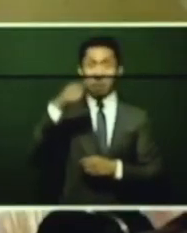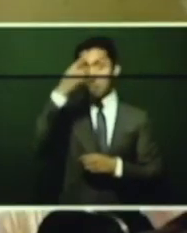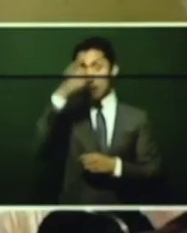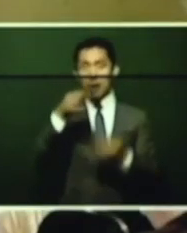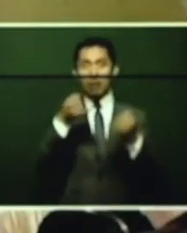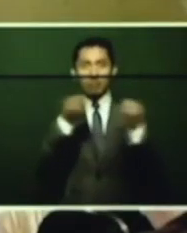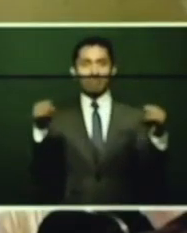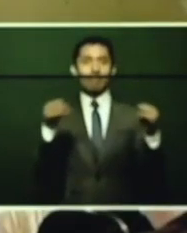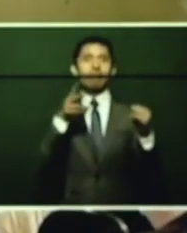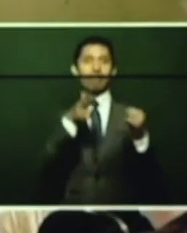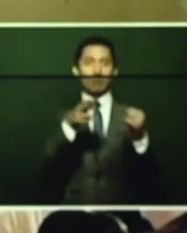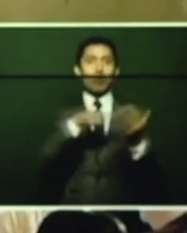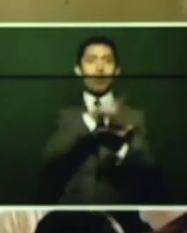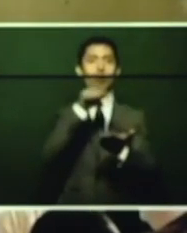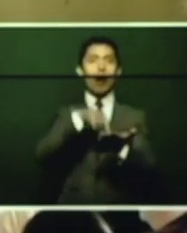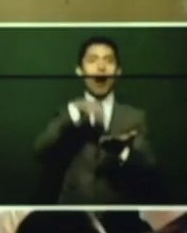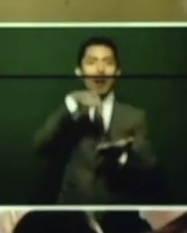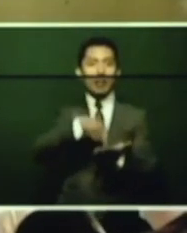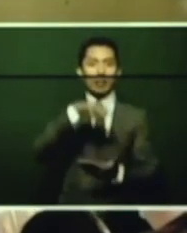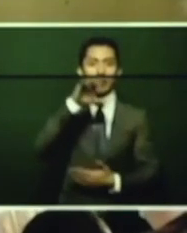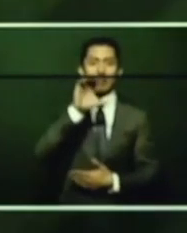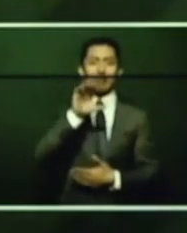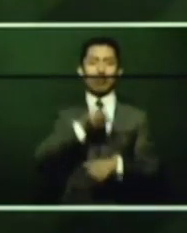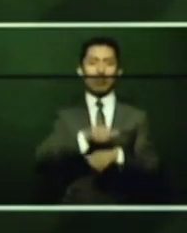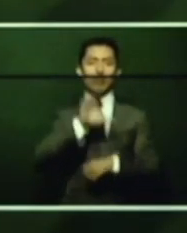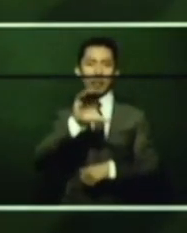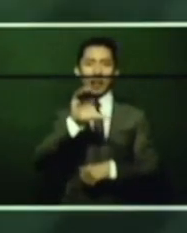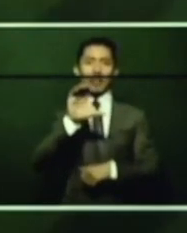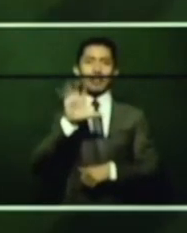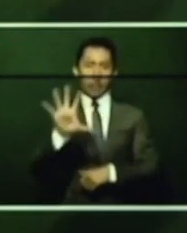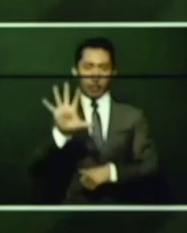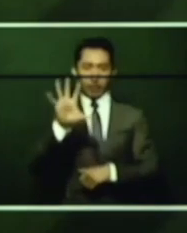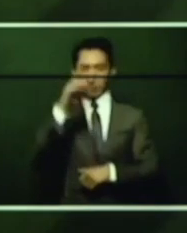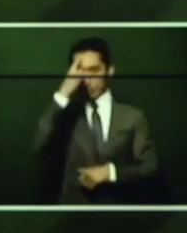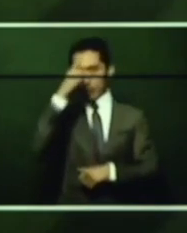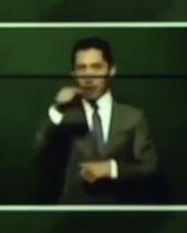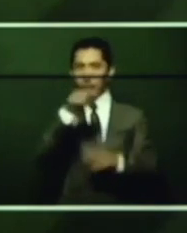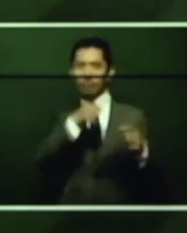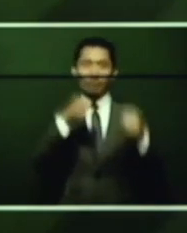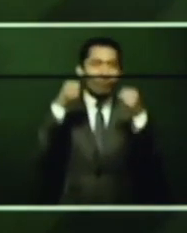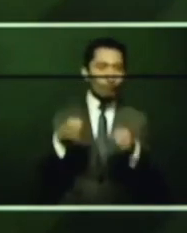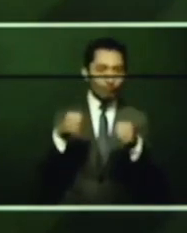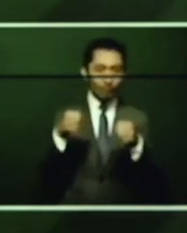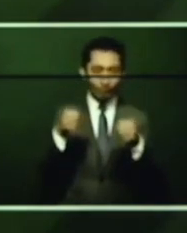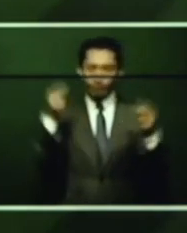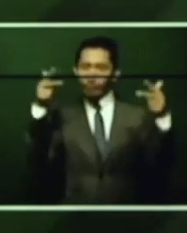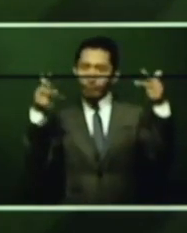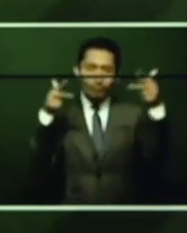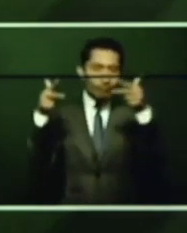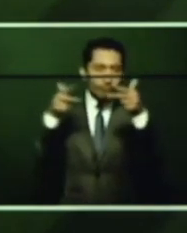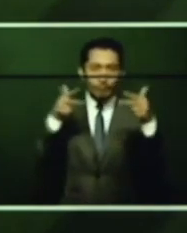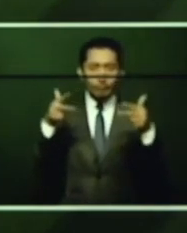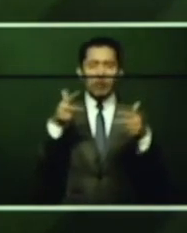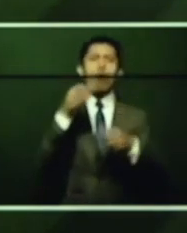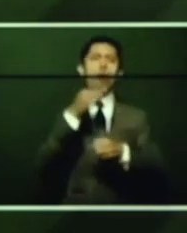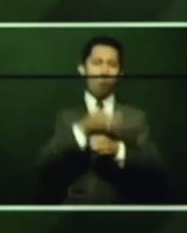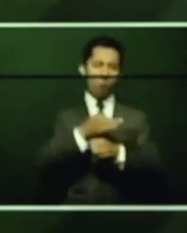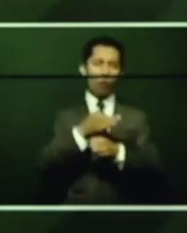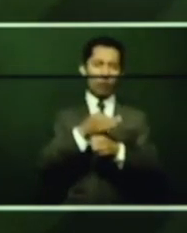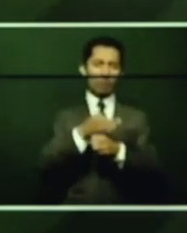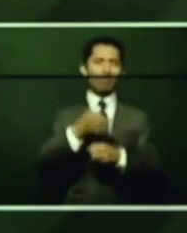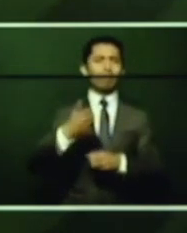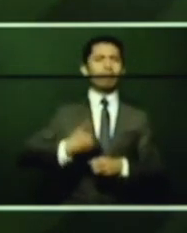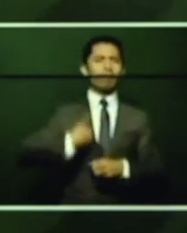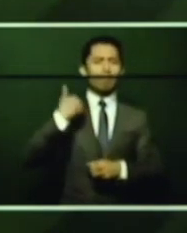conferencia matutina en el estado de Hidalgo, López Obrador señaló que los aranceles impuestos al jitomate mexicano por